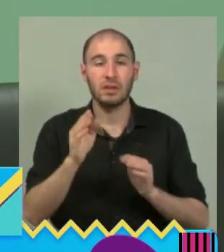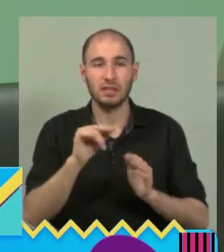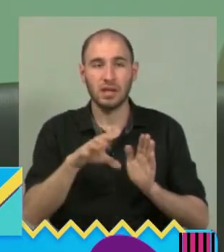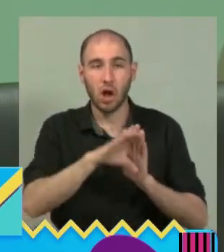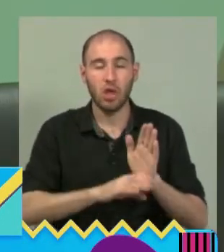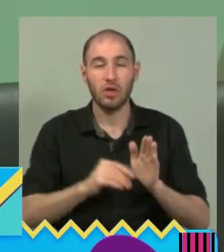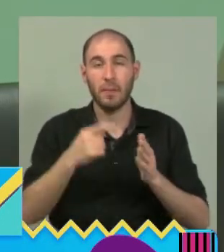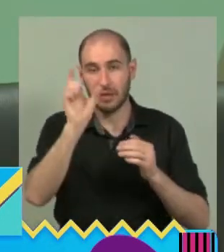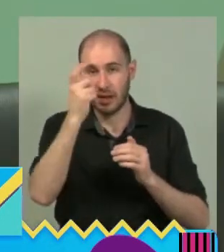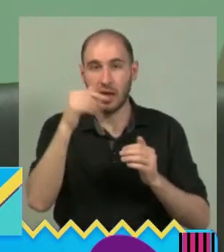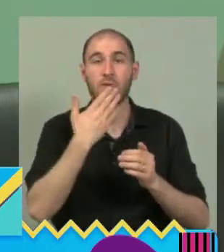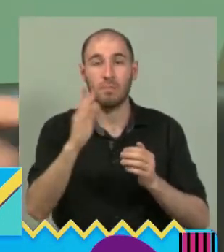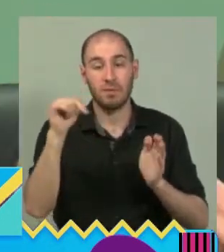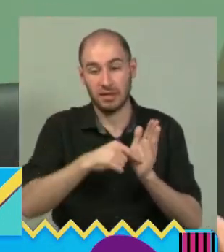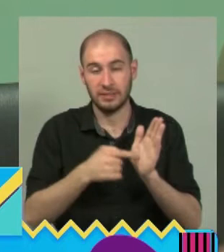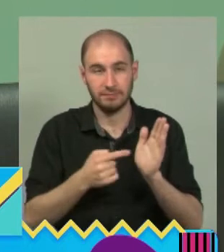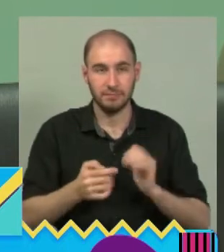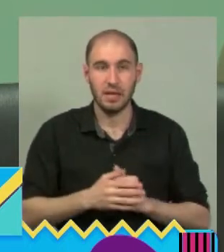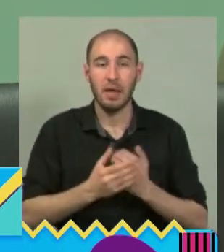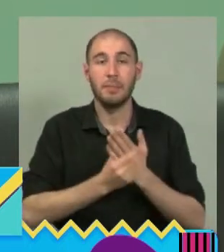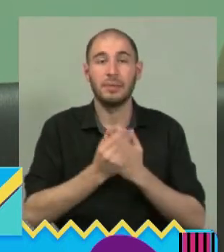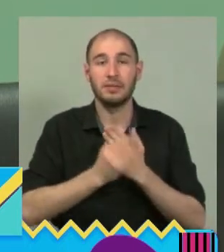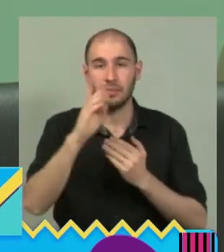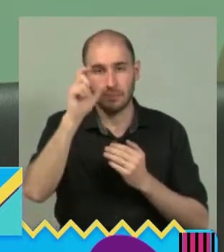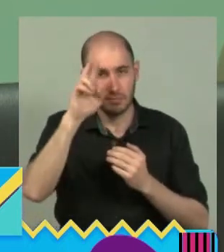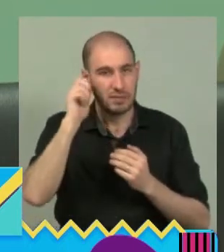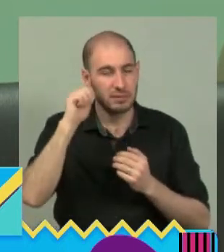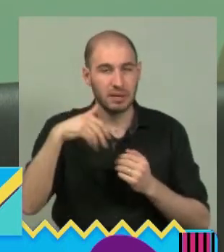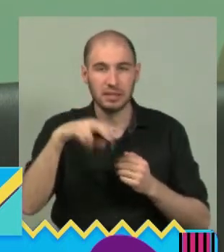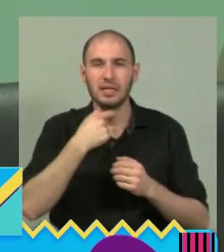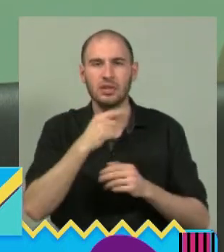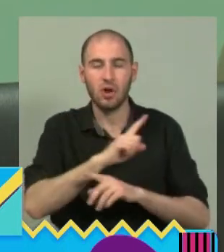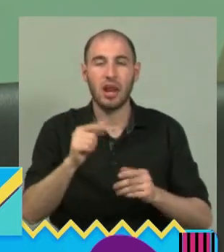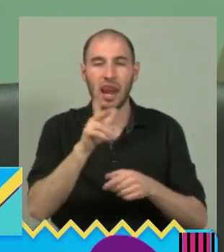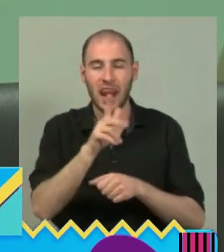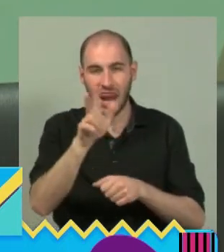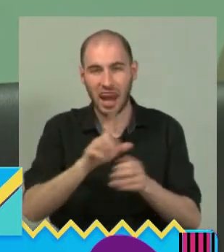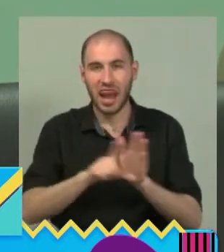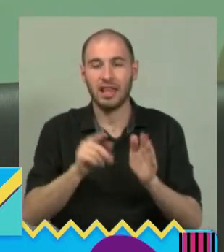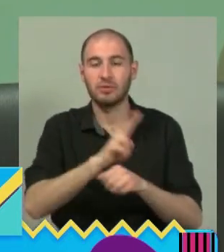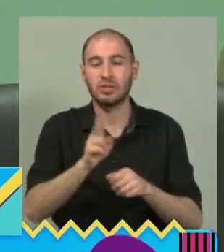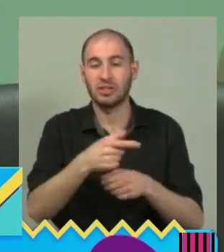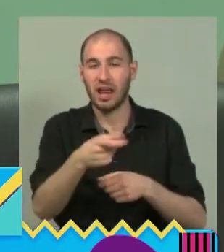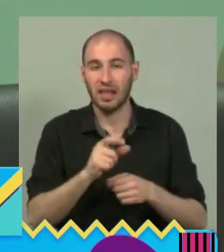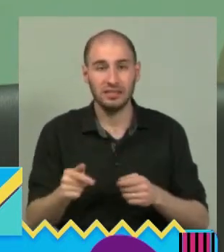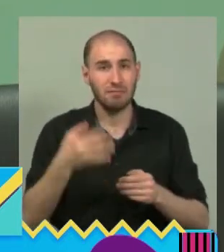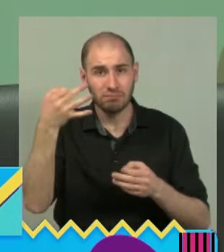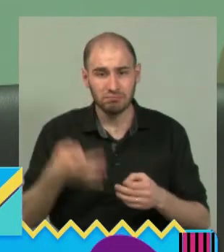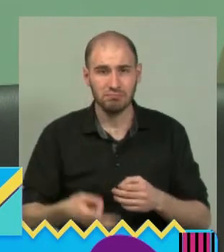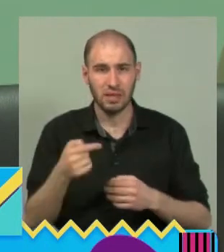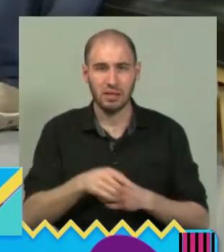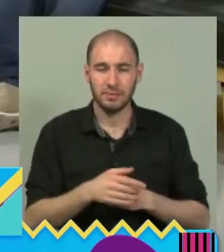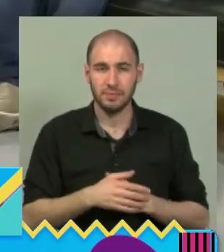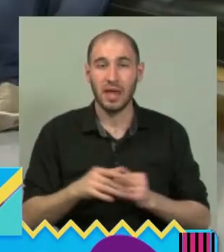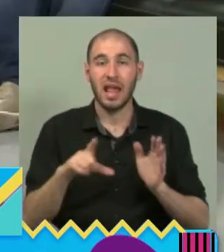Código de Minería tendría que hacerlo cumplir. El ministro Berman no quiere hacer cumplir la ley de protección de glaciares como corresponde. Sí, de